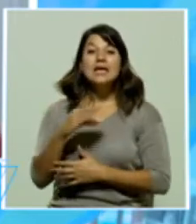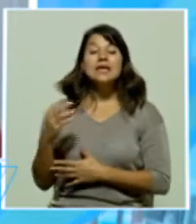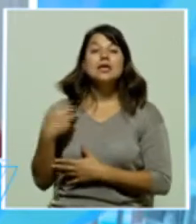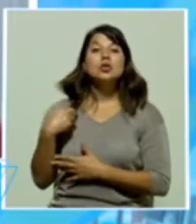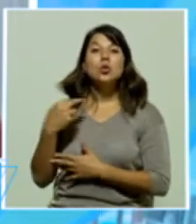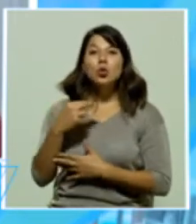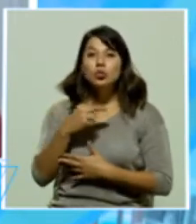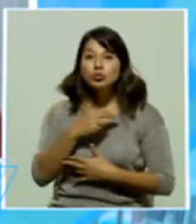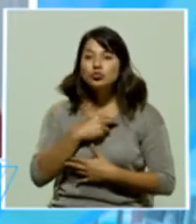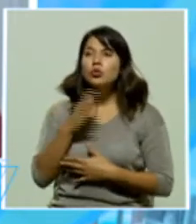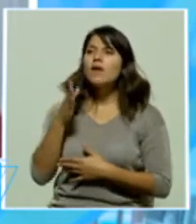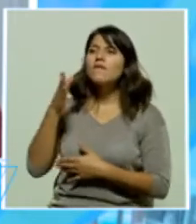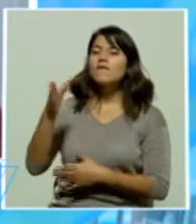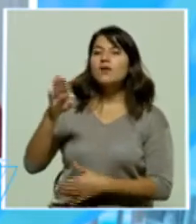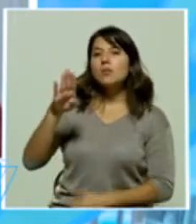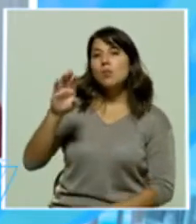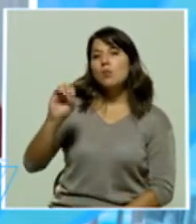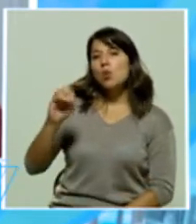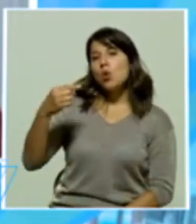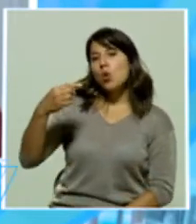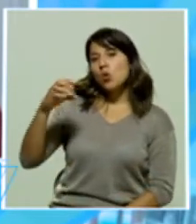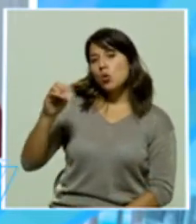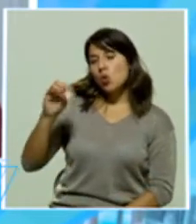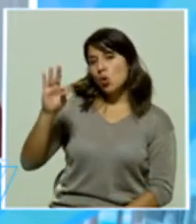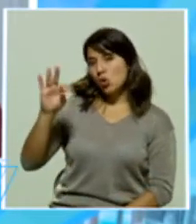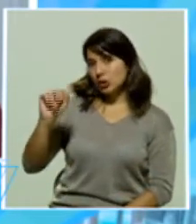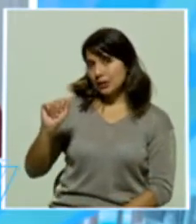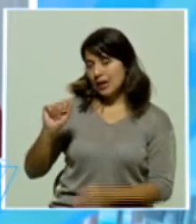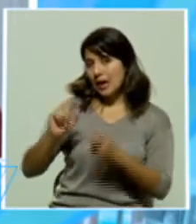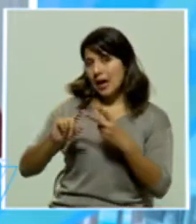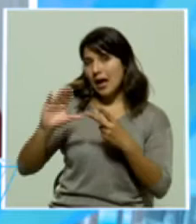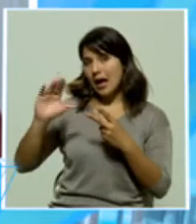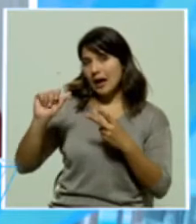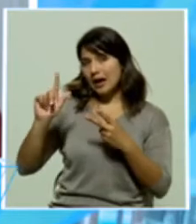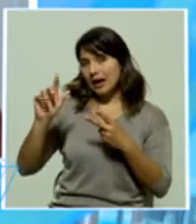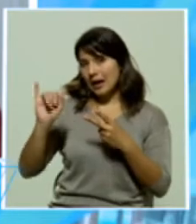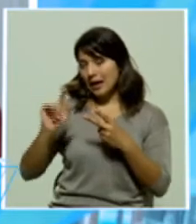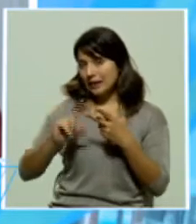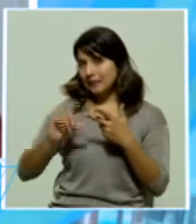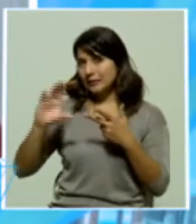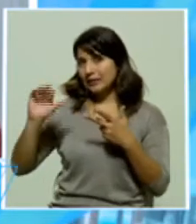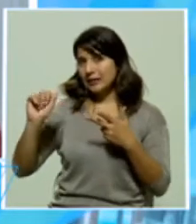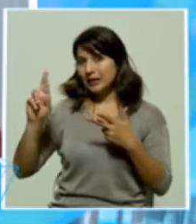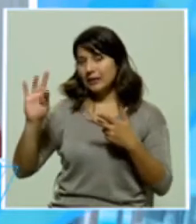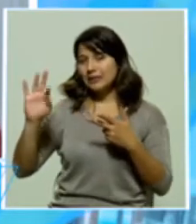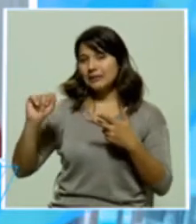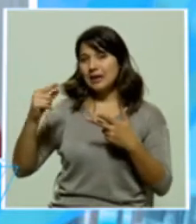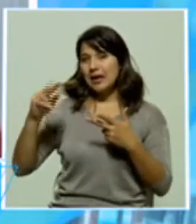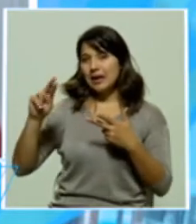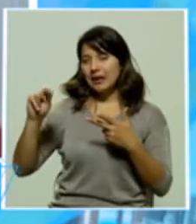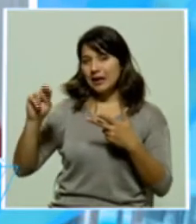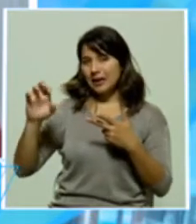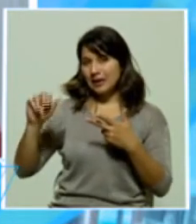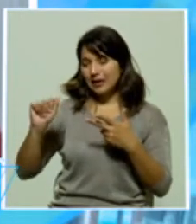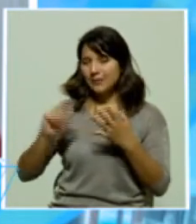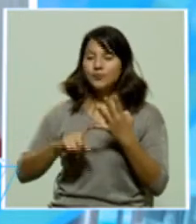en Bogotá, en Cali, en Cartagena y en